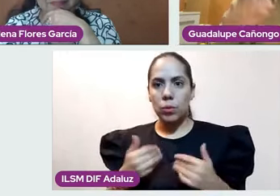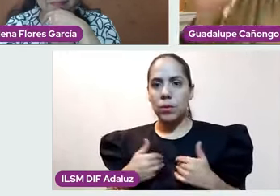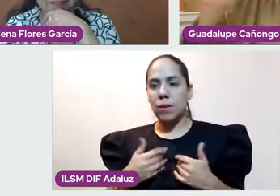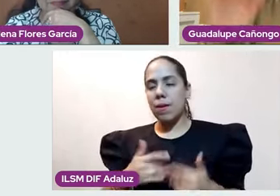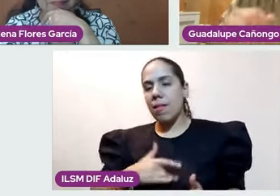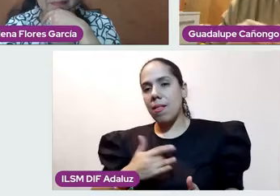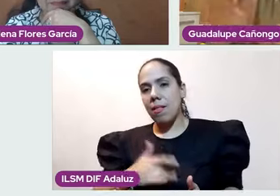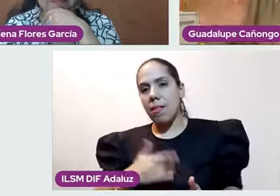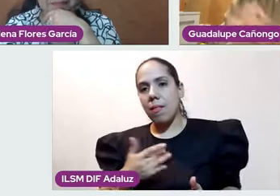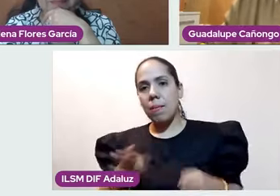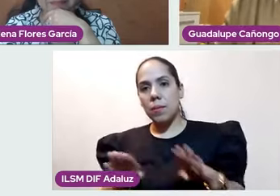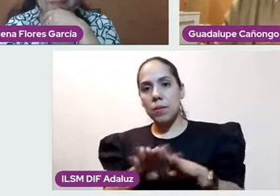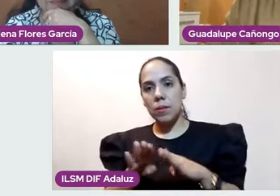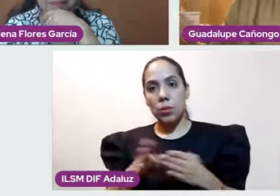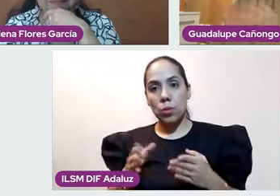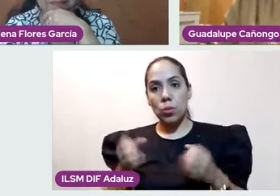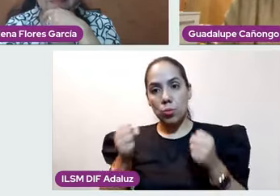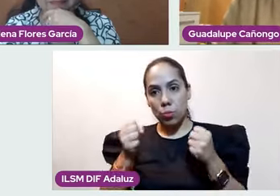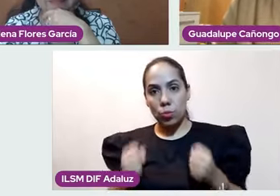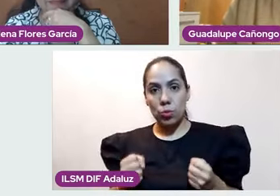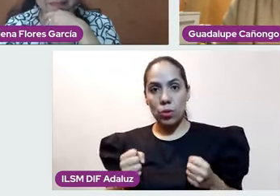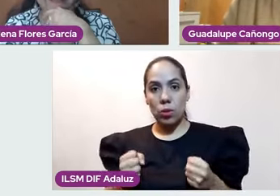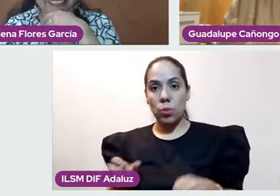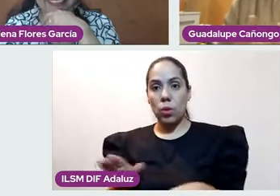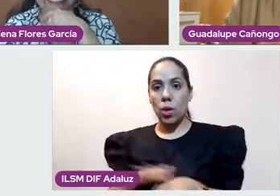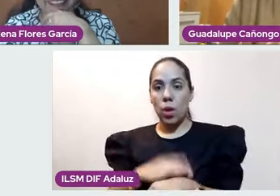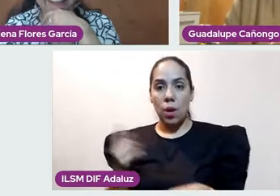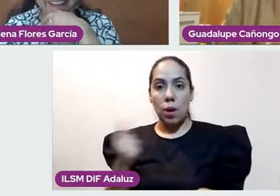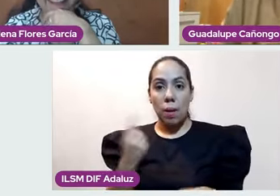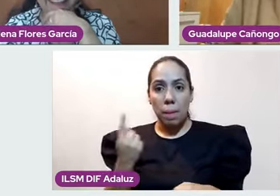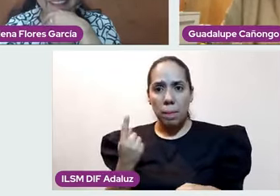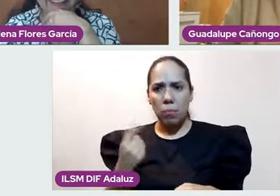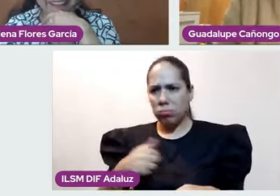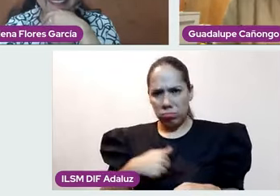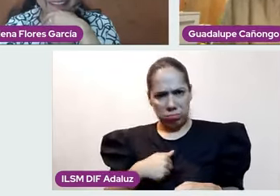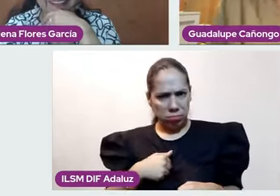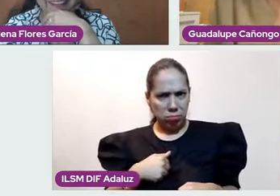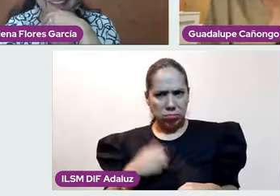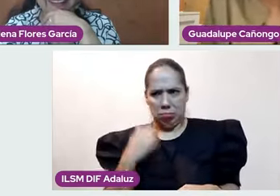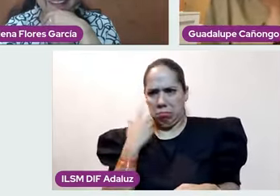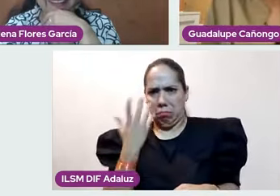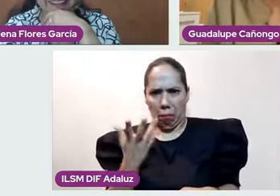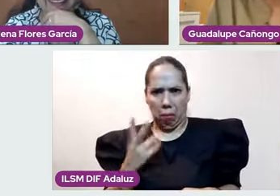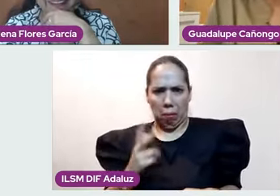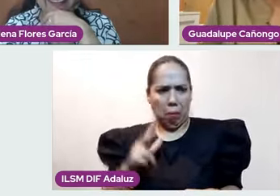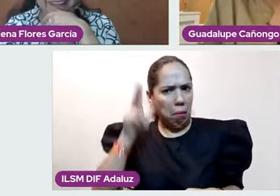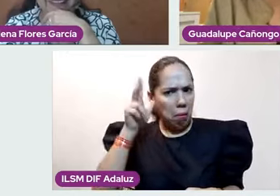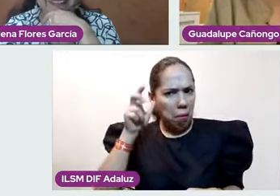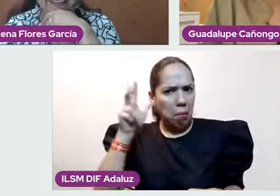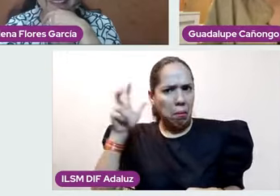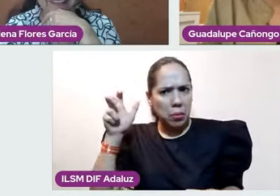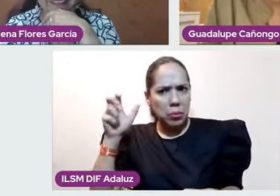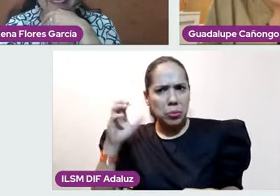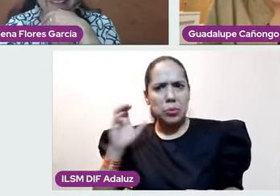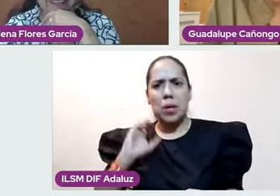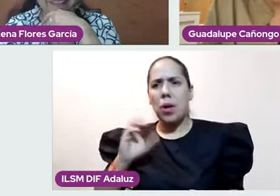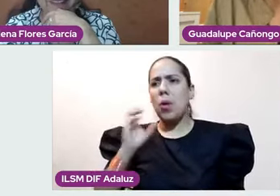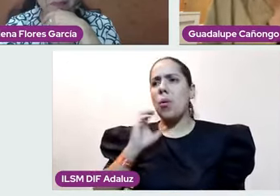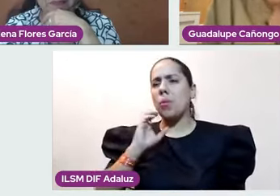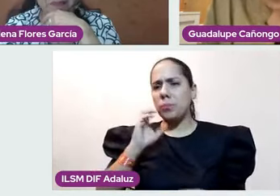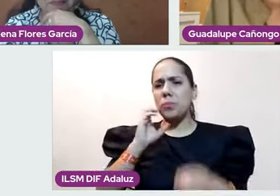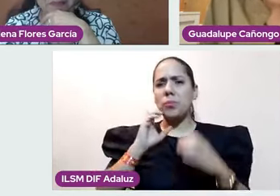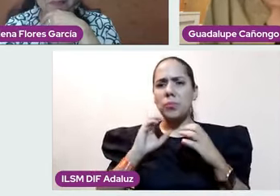me pongan una canción porque además solo lo quiero escuchar yo. Para un momento íntimo, cuando yo estoy solita, no lo, yo qué sé,